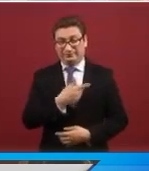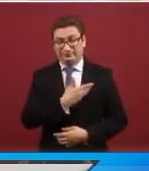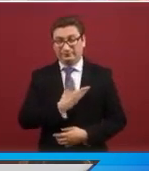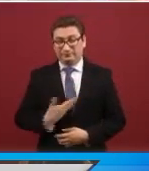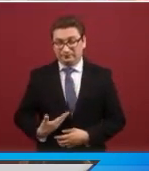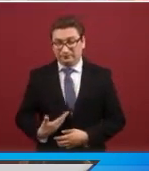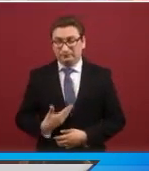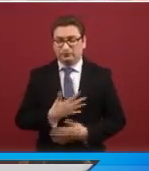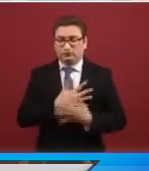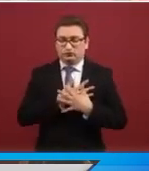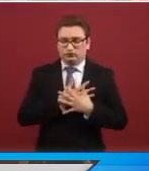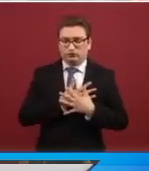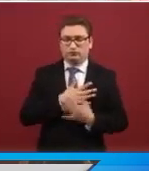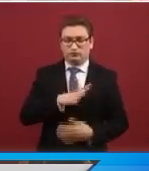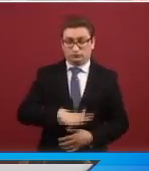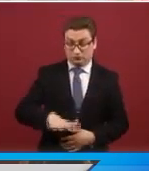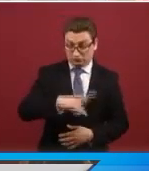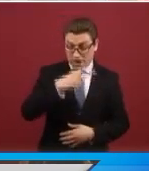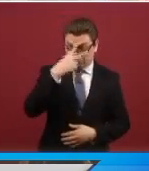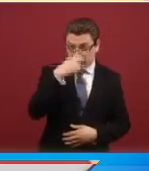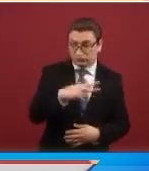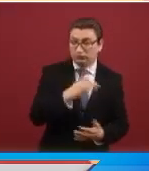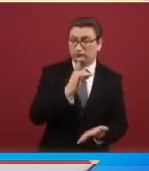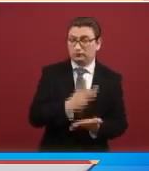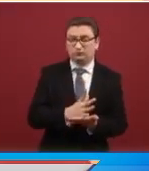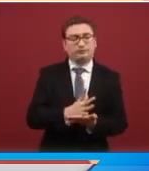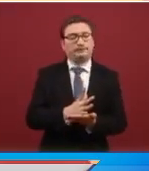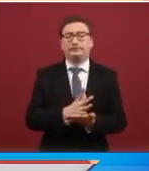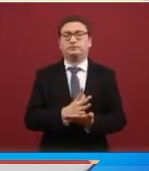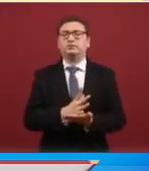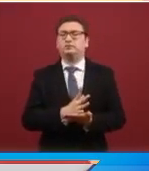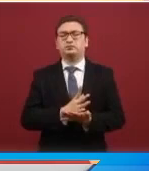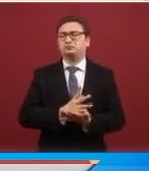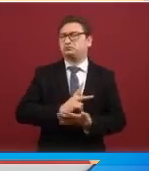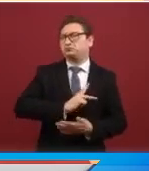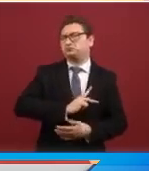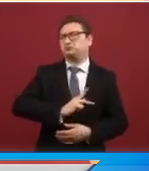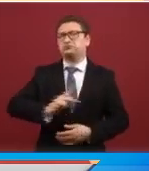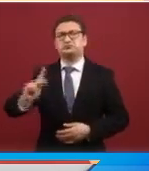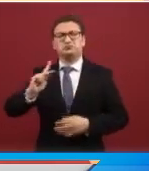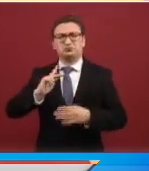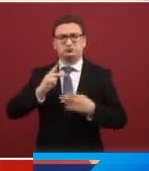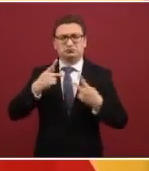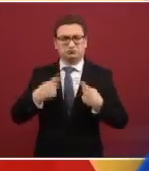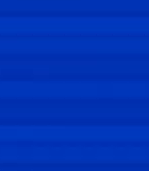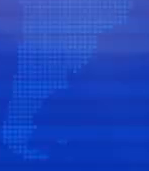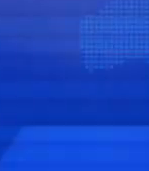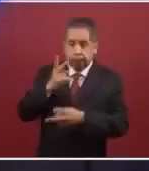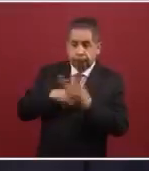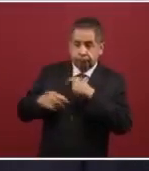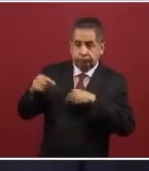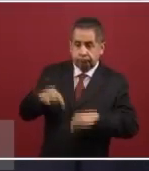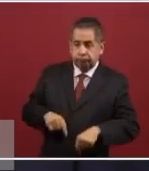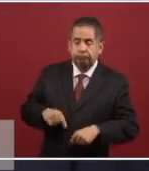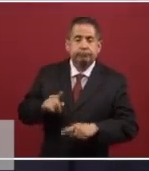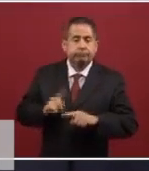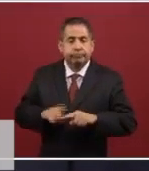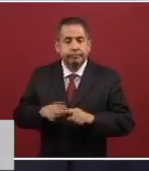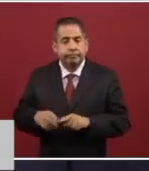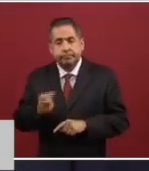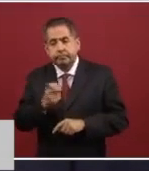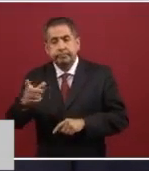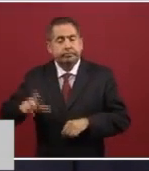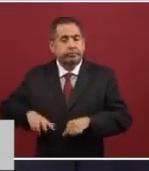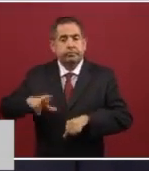dará protección a los migrantes en busca de mejores condiciones de vida, que en muchos casos son exiliados de sus países. El